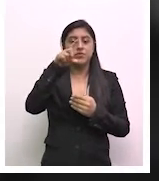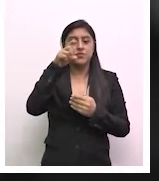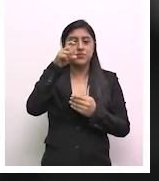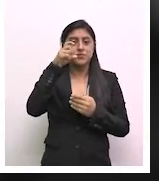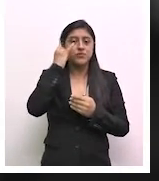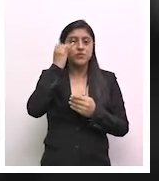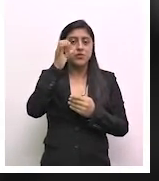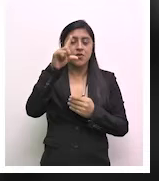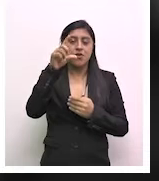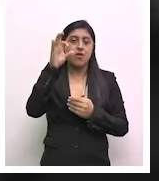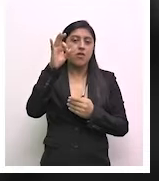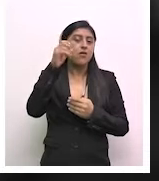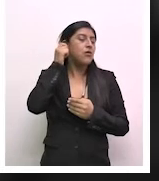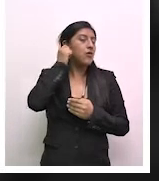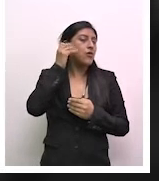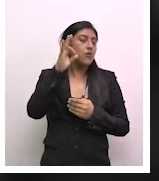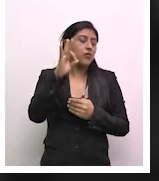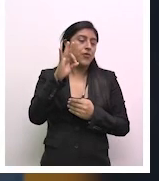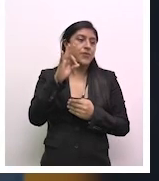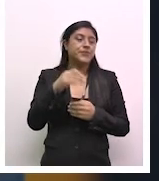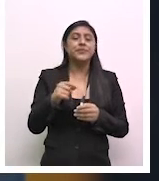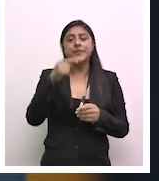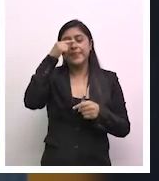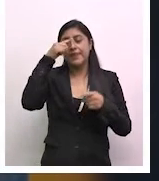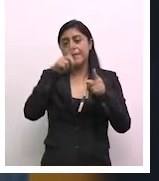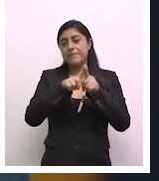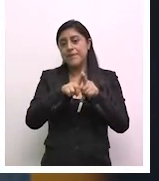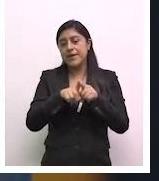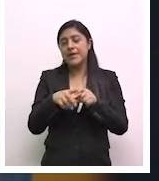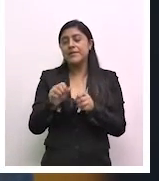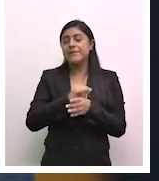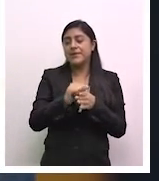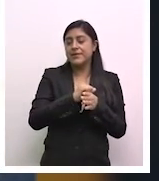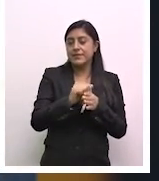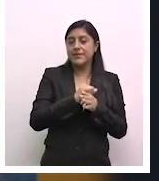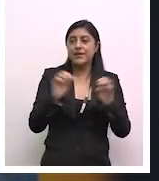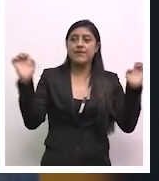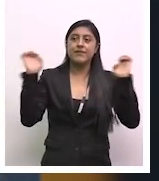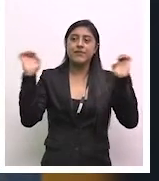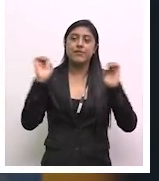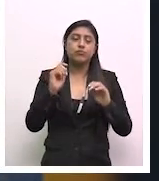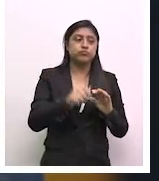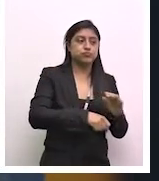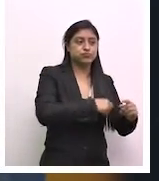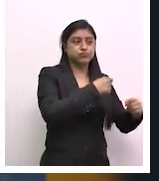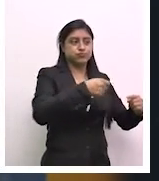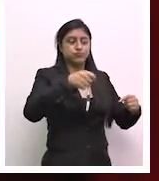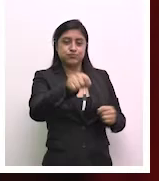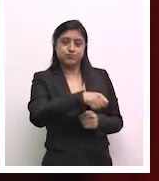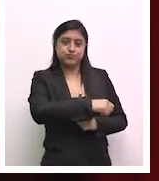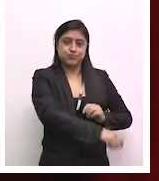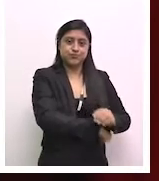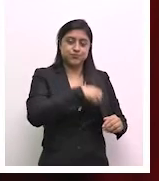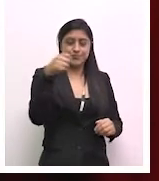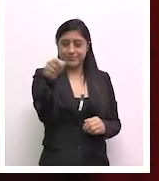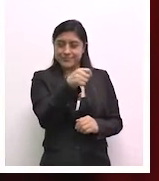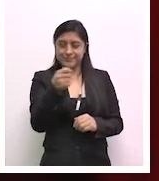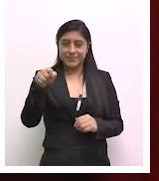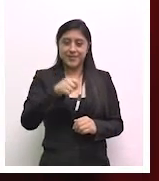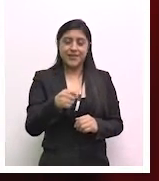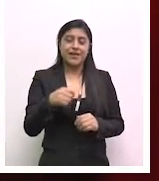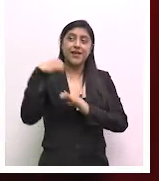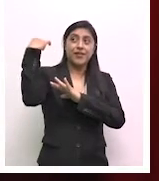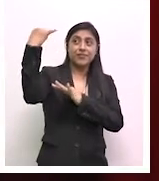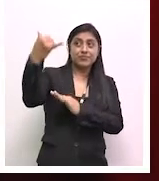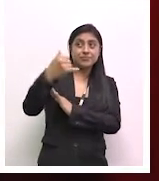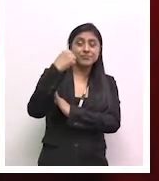la Universidad Sorbona de París, Francia. Incursionó en el deporte en 1932, practicando esgrima y llegando